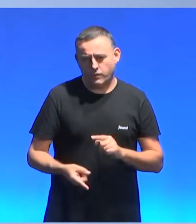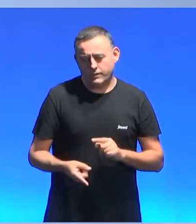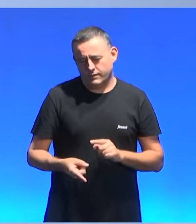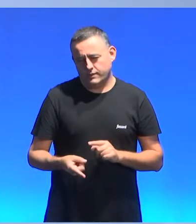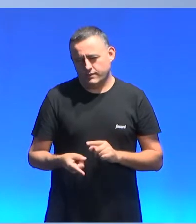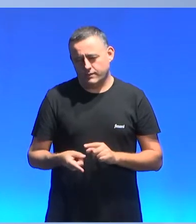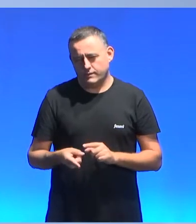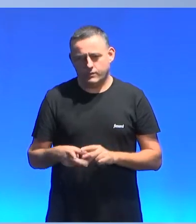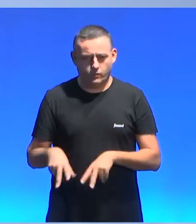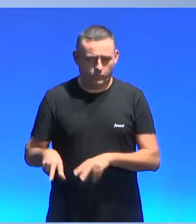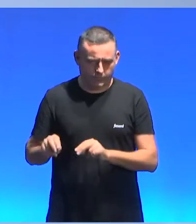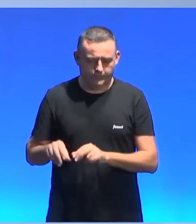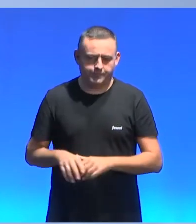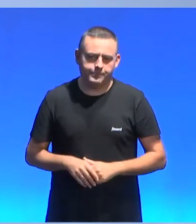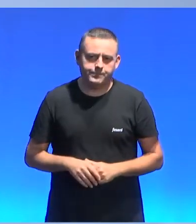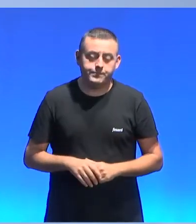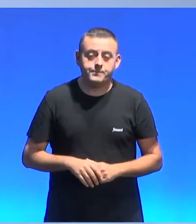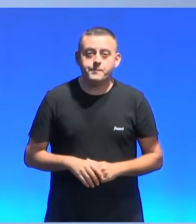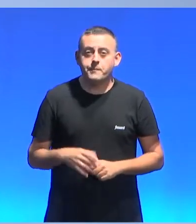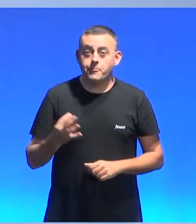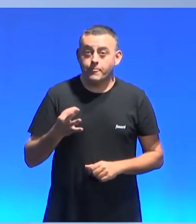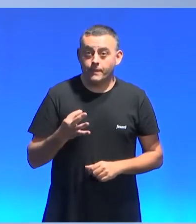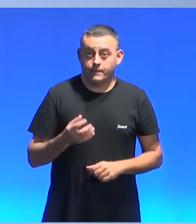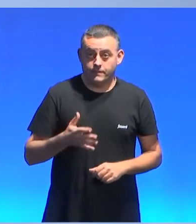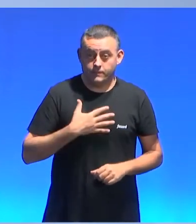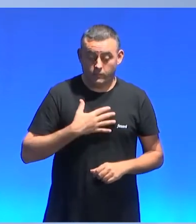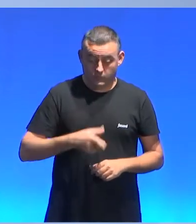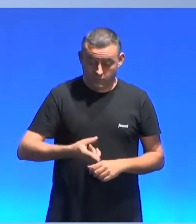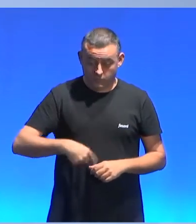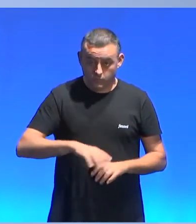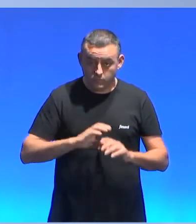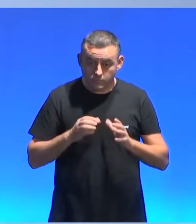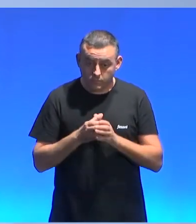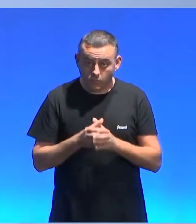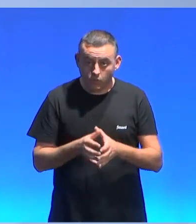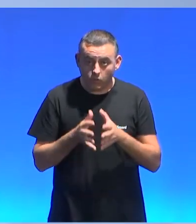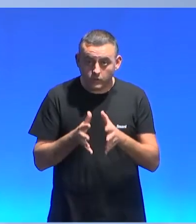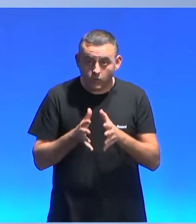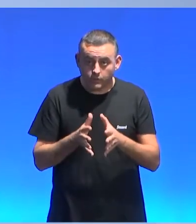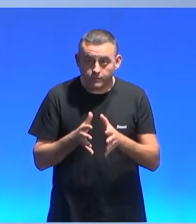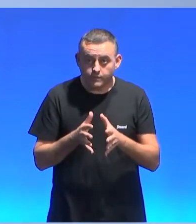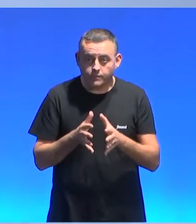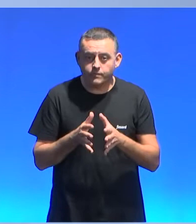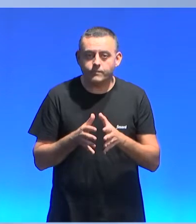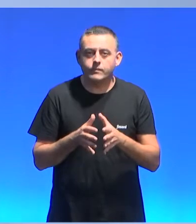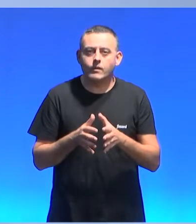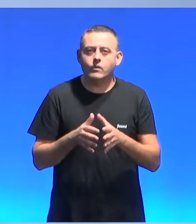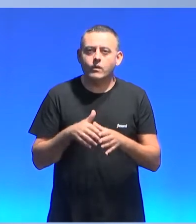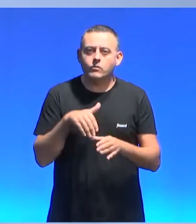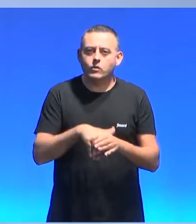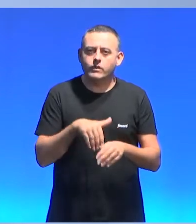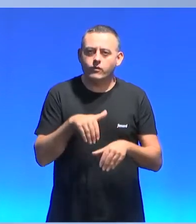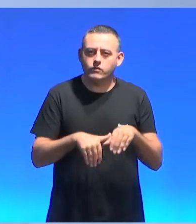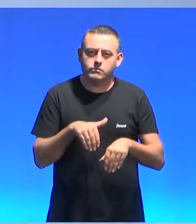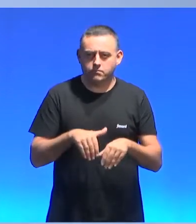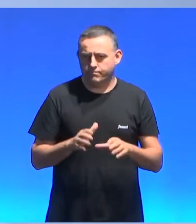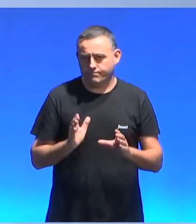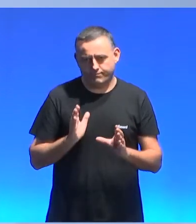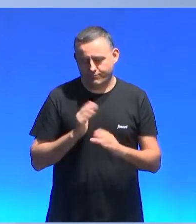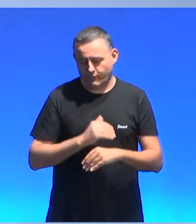final, que en nuestro consejo no se vota. Esto también es un aspecto